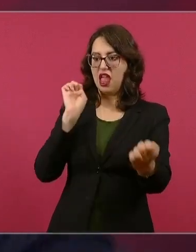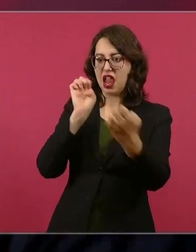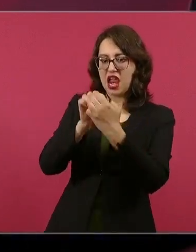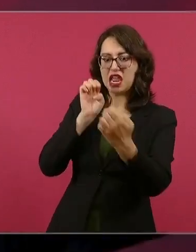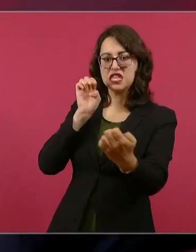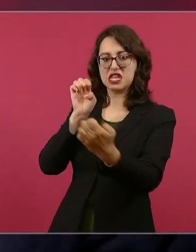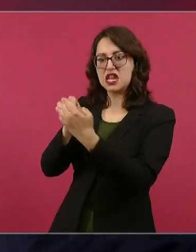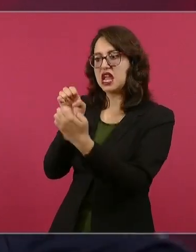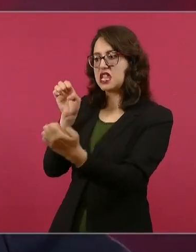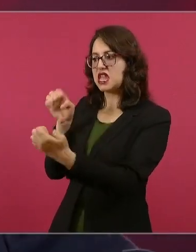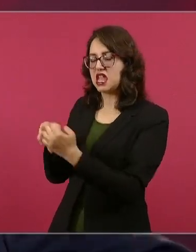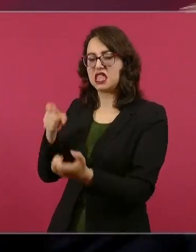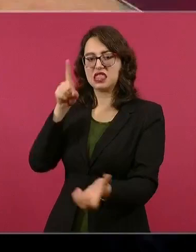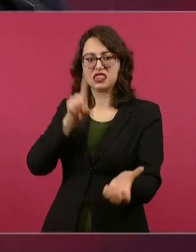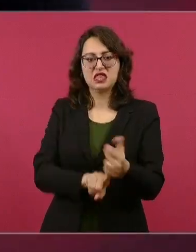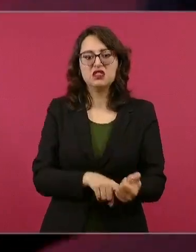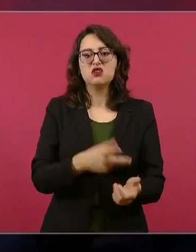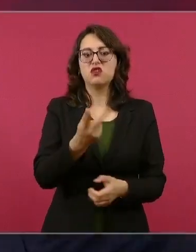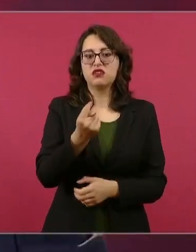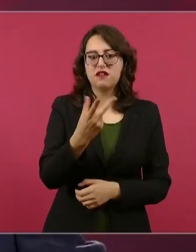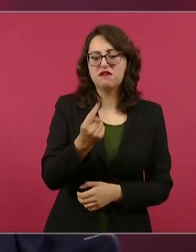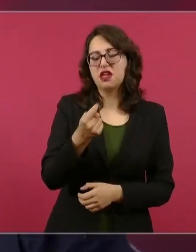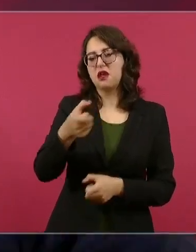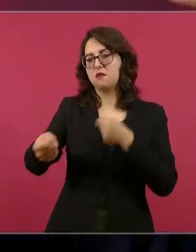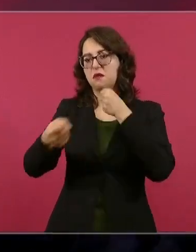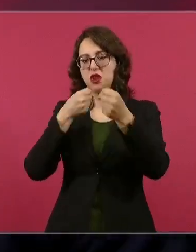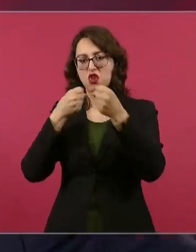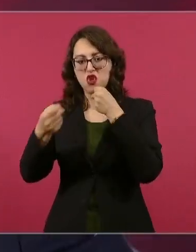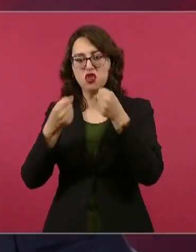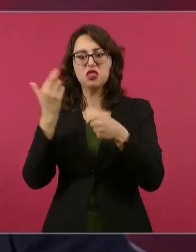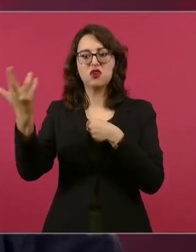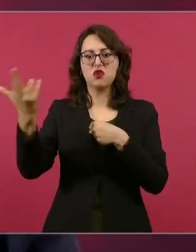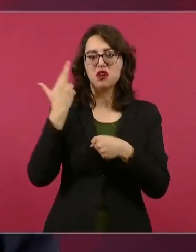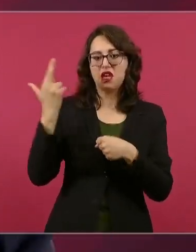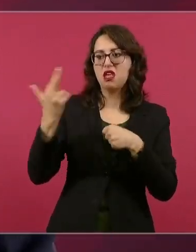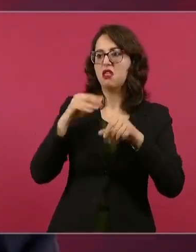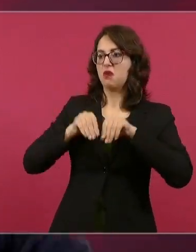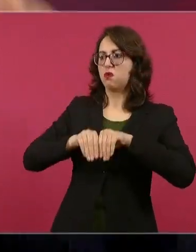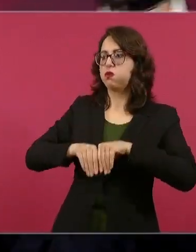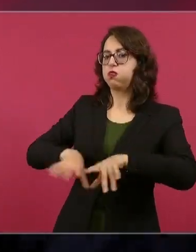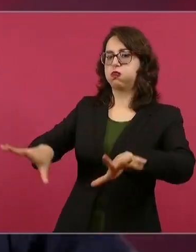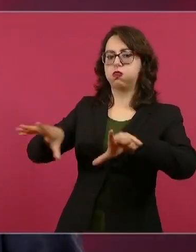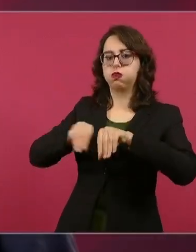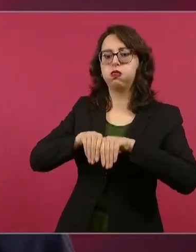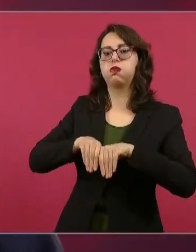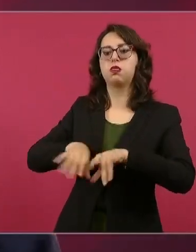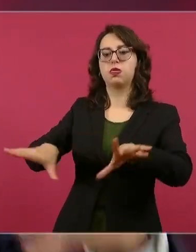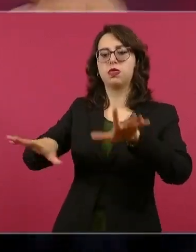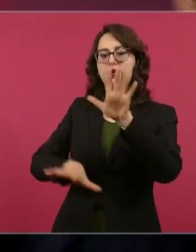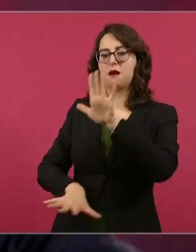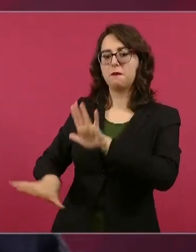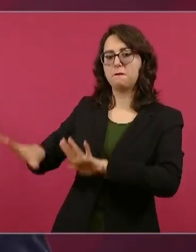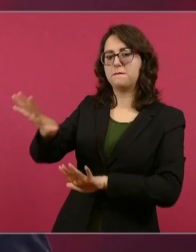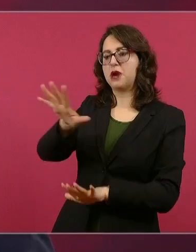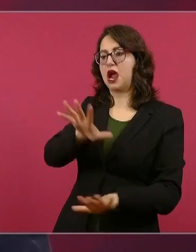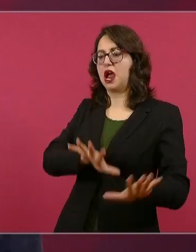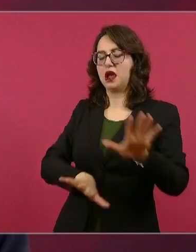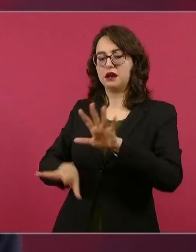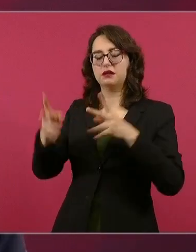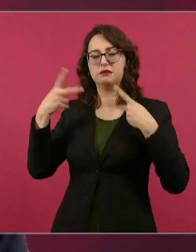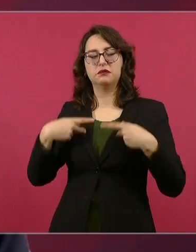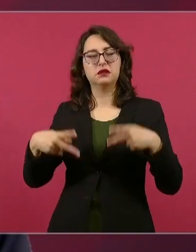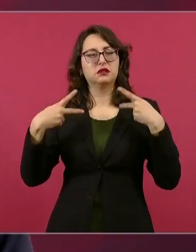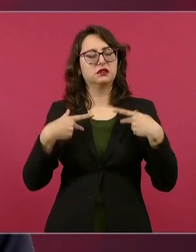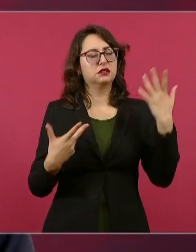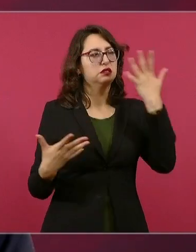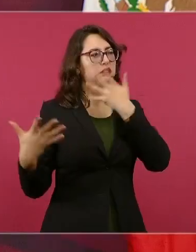a través de los medios de información? Y todos, casi todos los medios de información se dedican a manipular